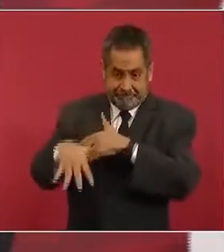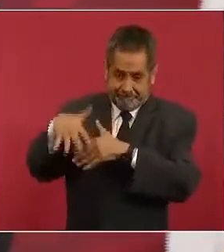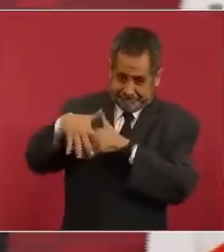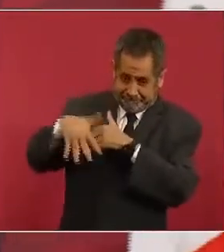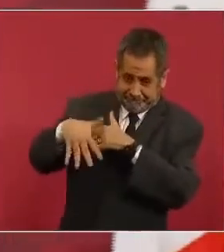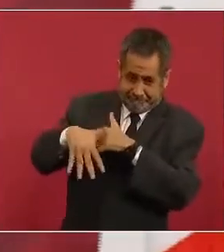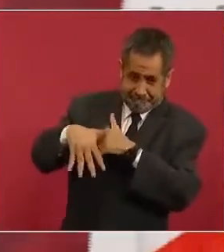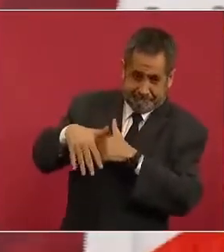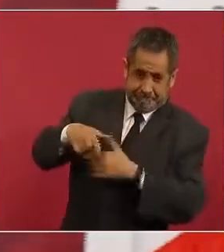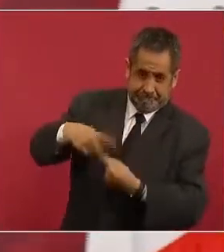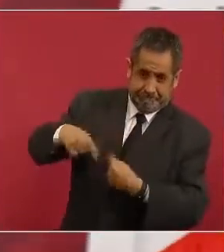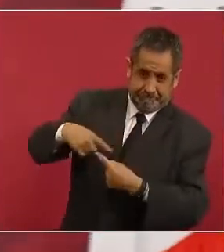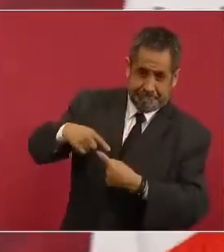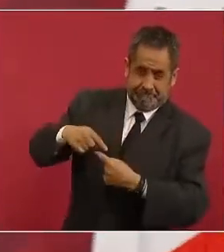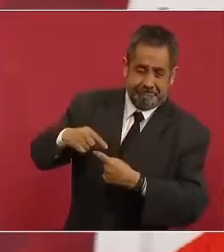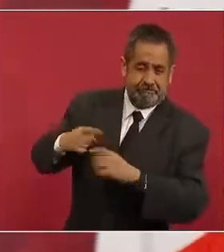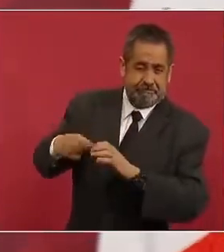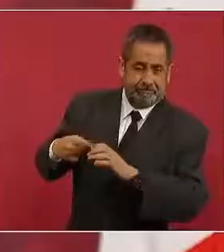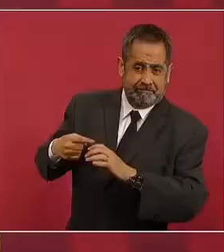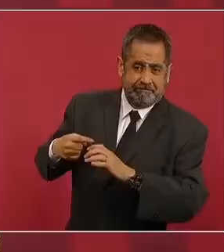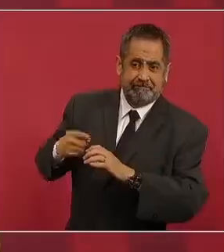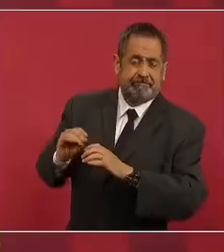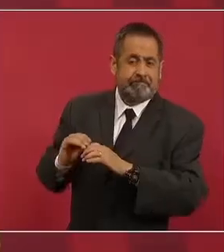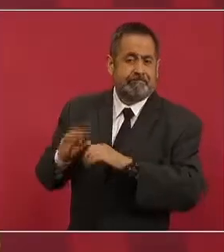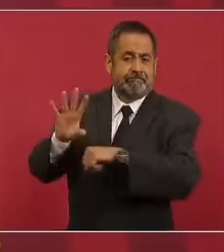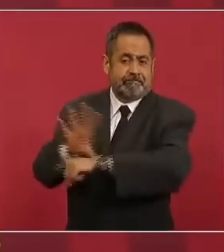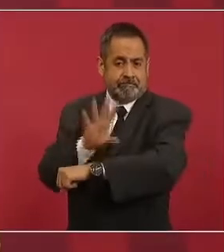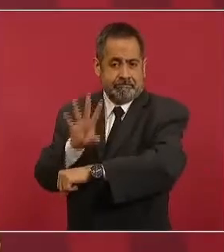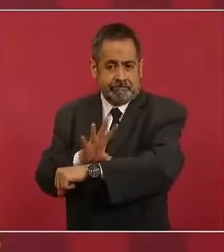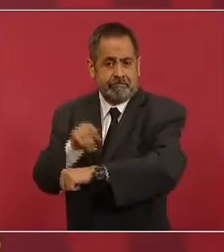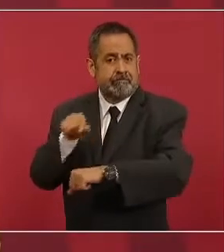energía limpia y barata.